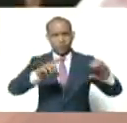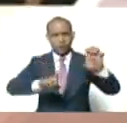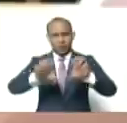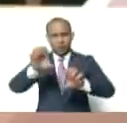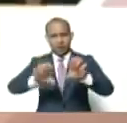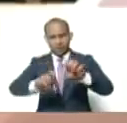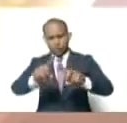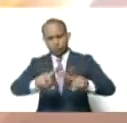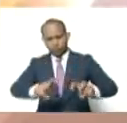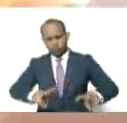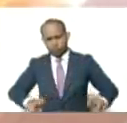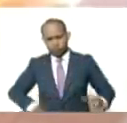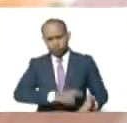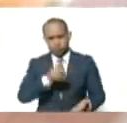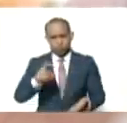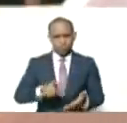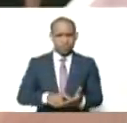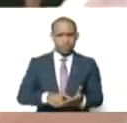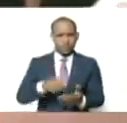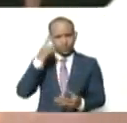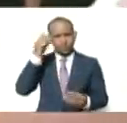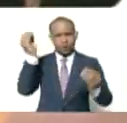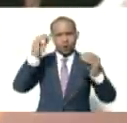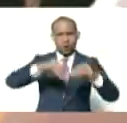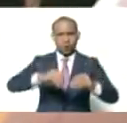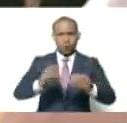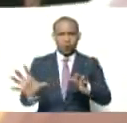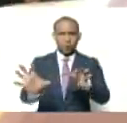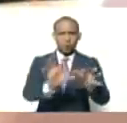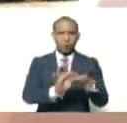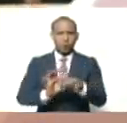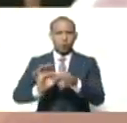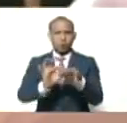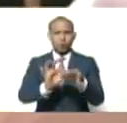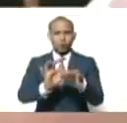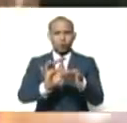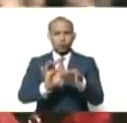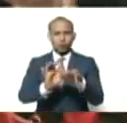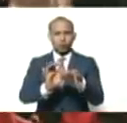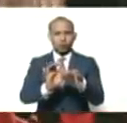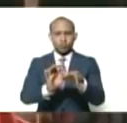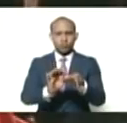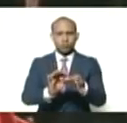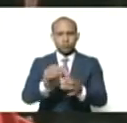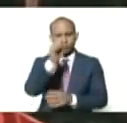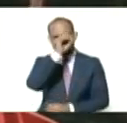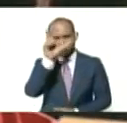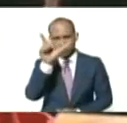criterios anteriores y según los acuerdos de alianza con el Gran Polo Patriótico.